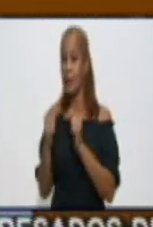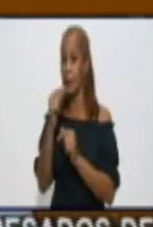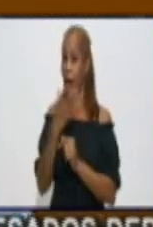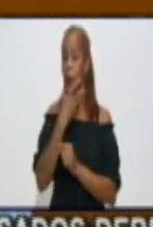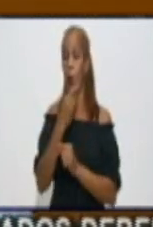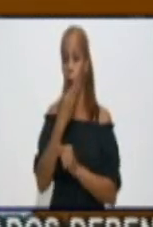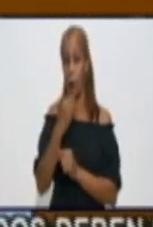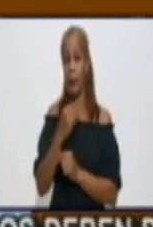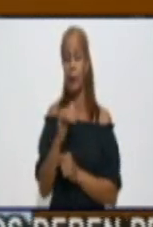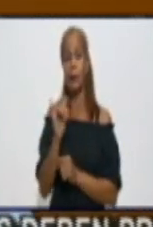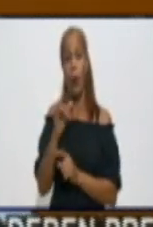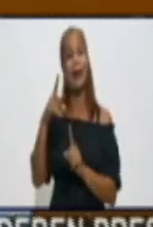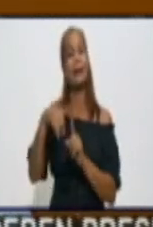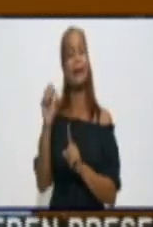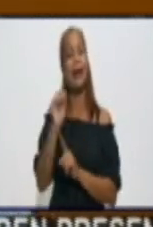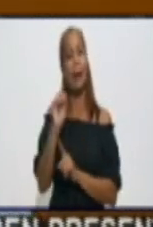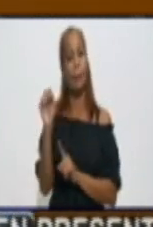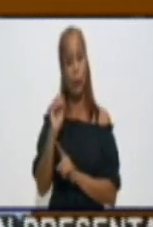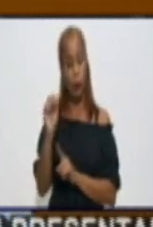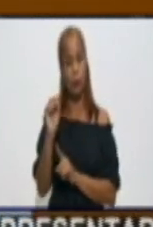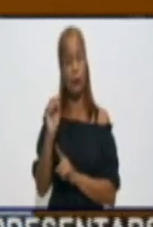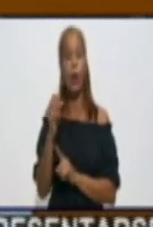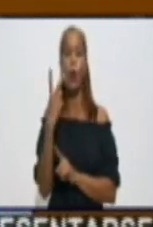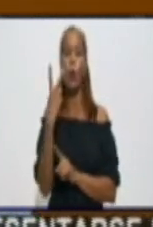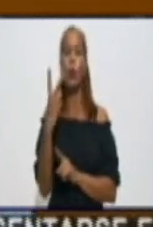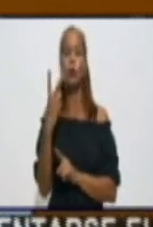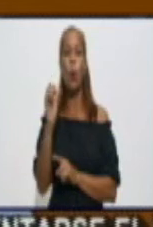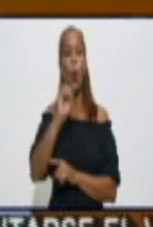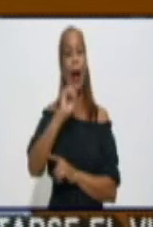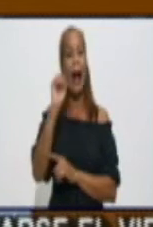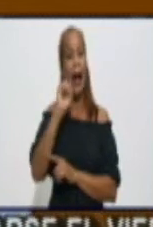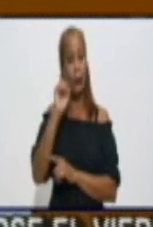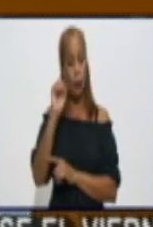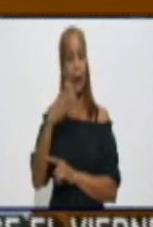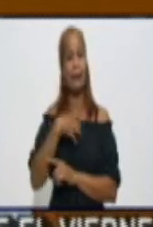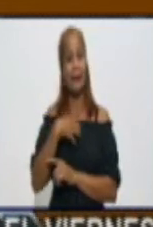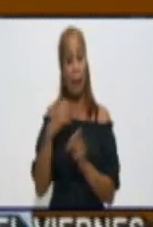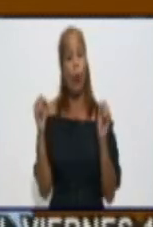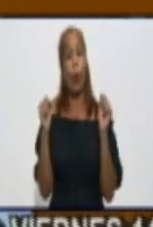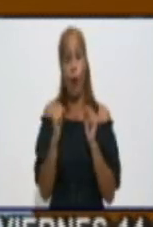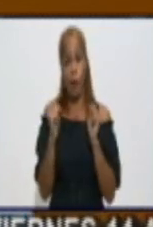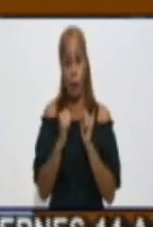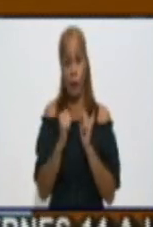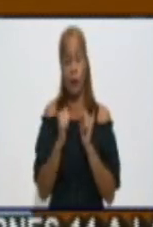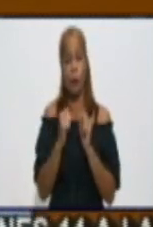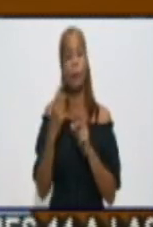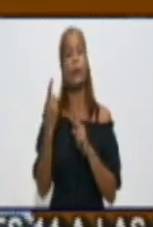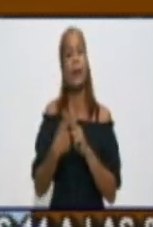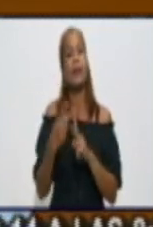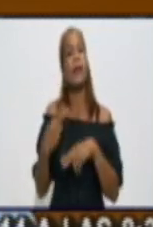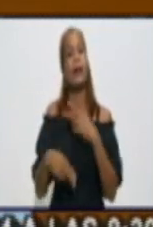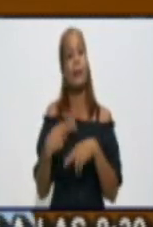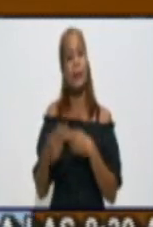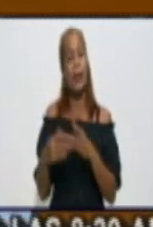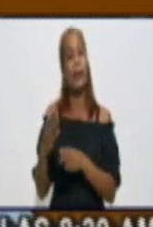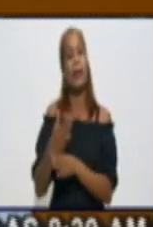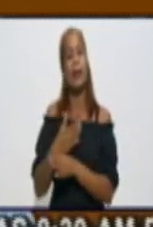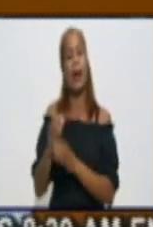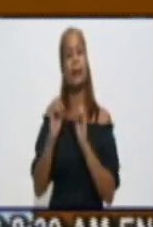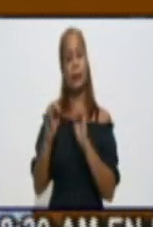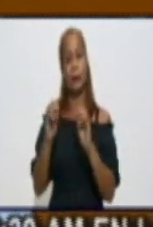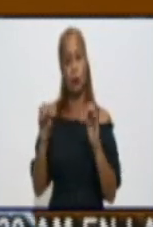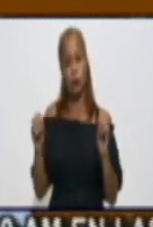parte de los dos equipos que tenemos climatizados, y entonces empezar el estudio de la distribución a los diferentes sitios del estudio de